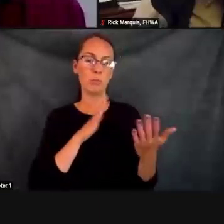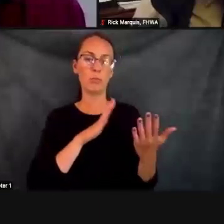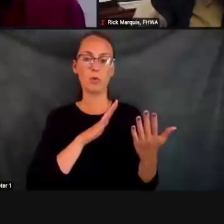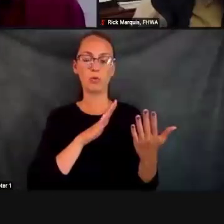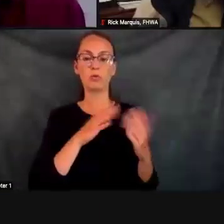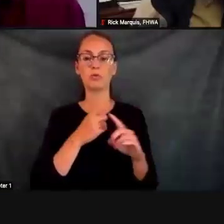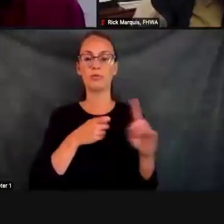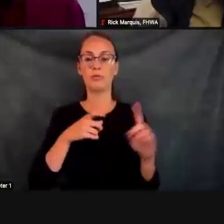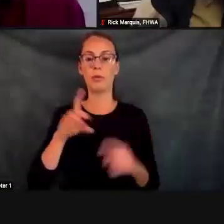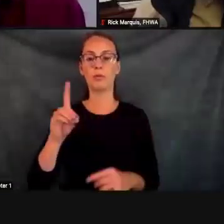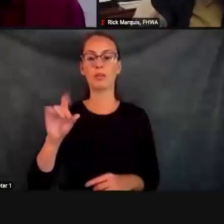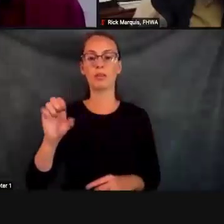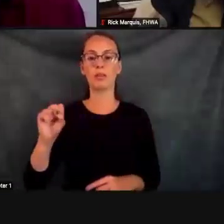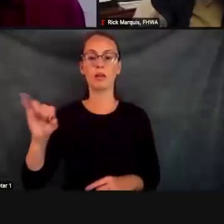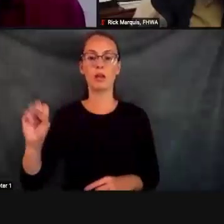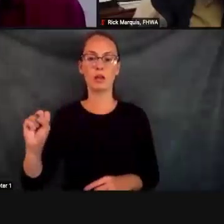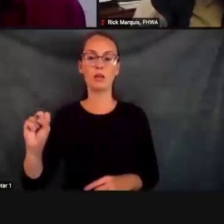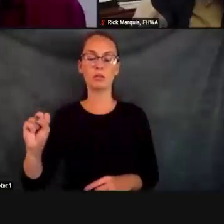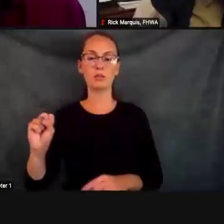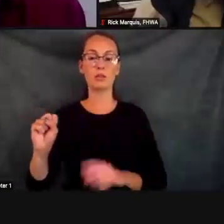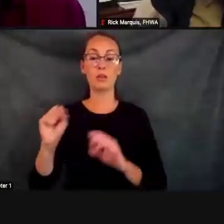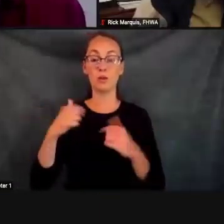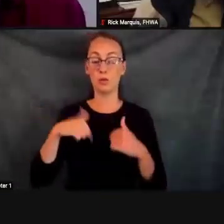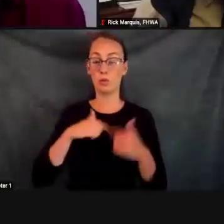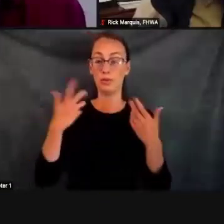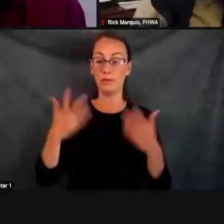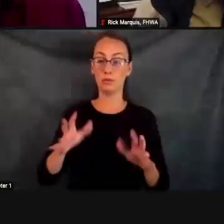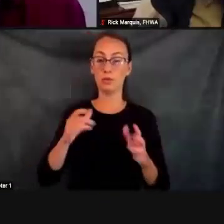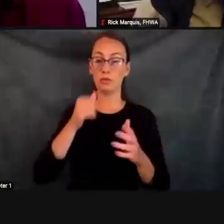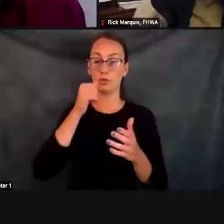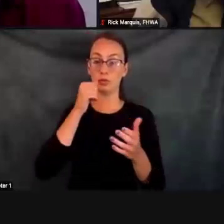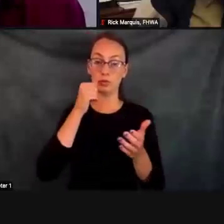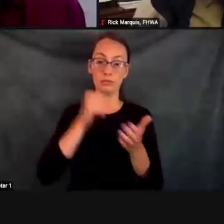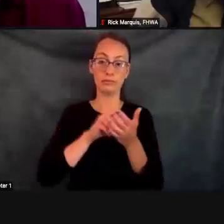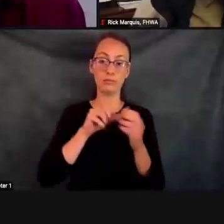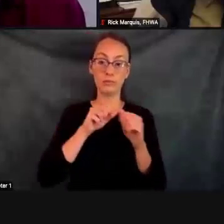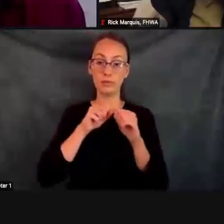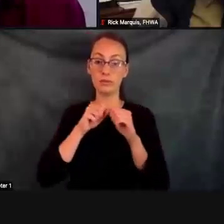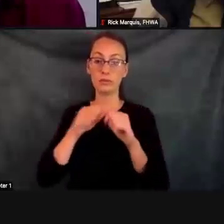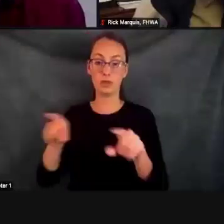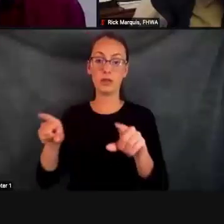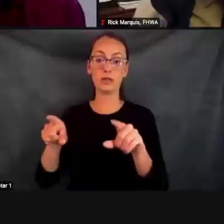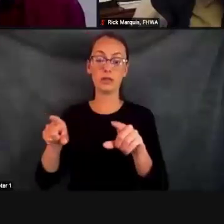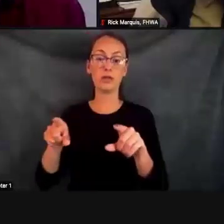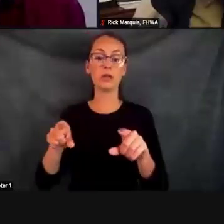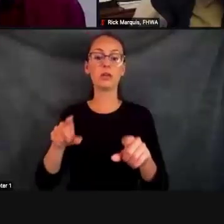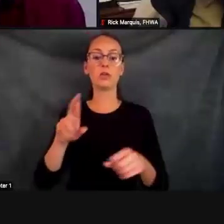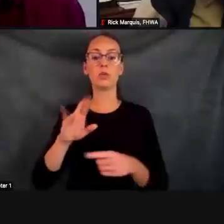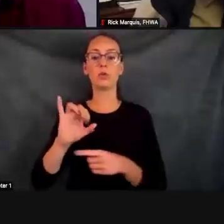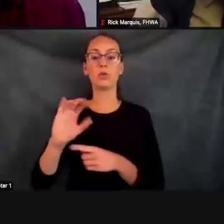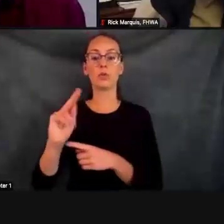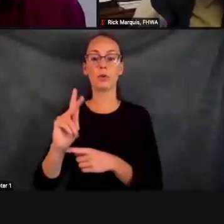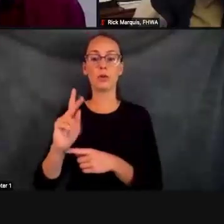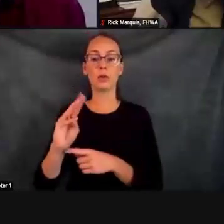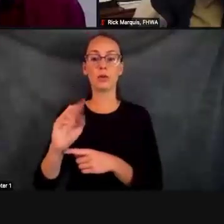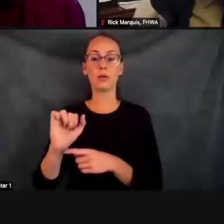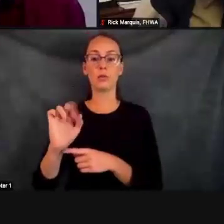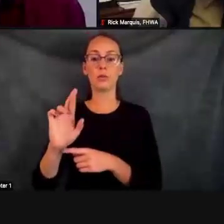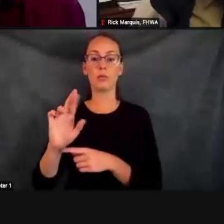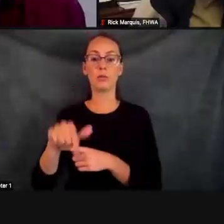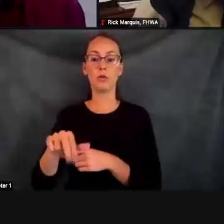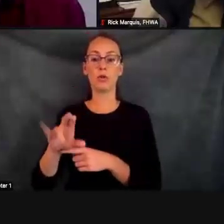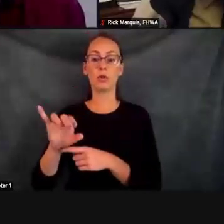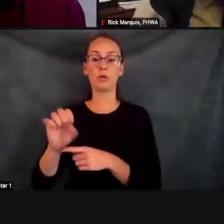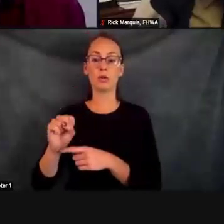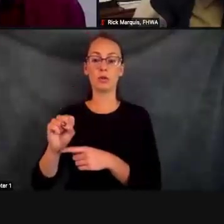ha abordado todos estos factores. Tenemos una carta, hemos escrito una carta que